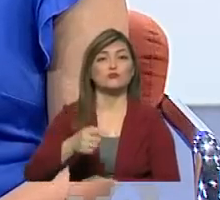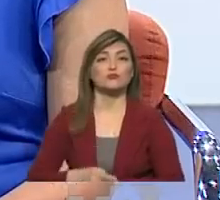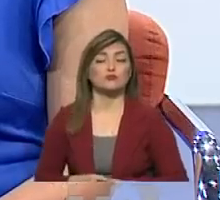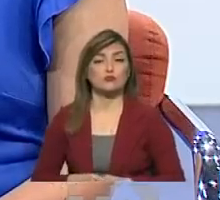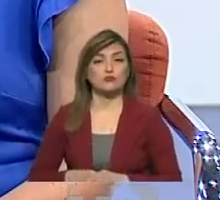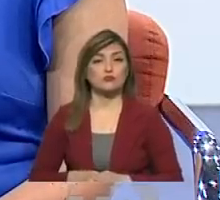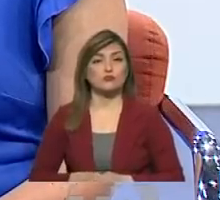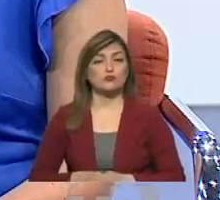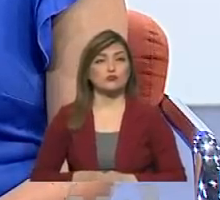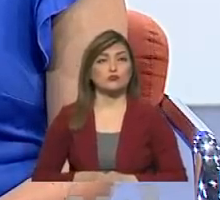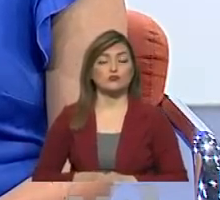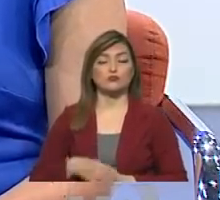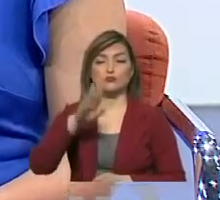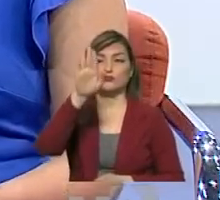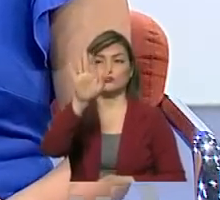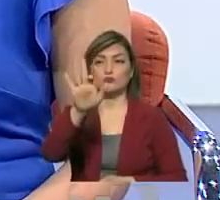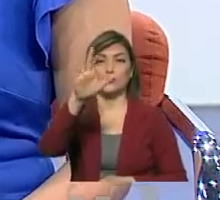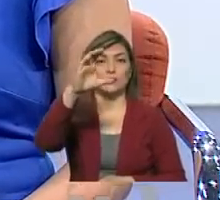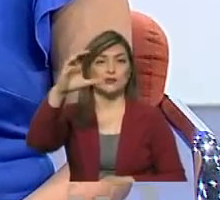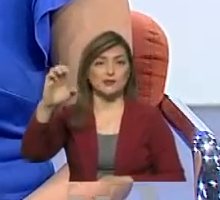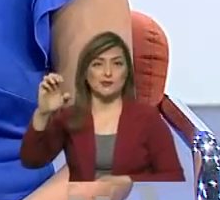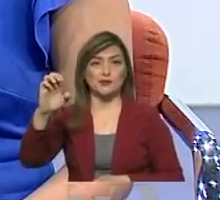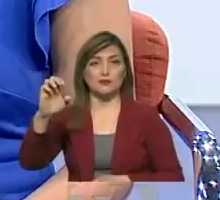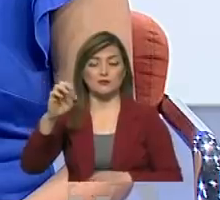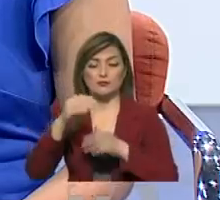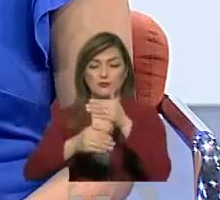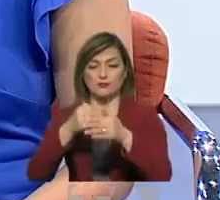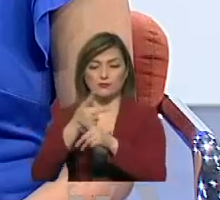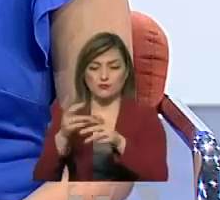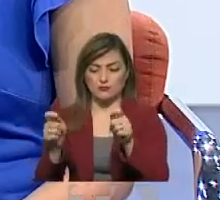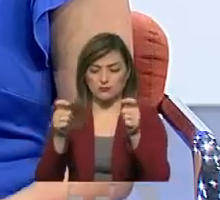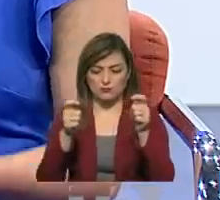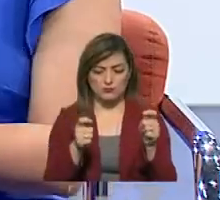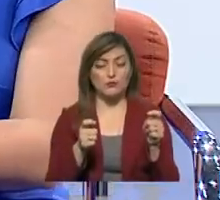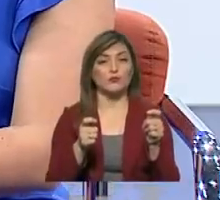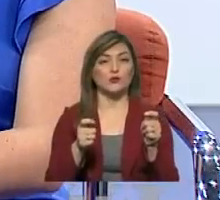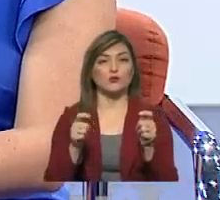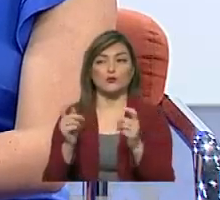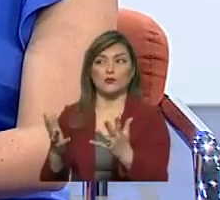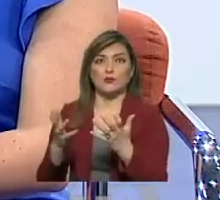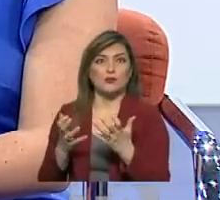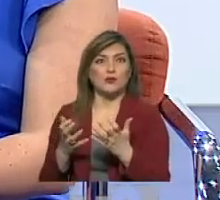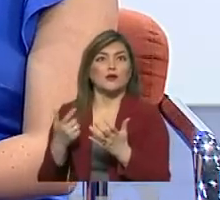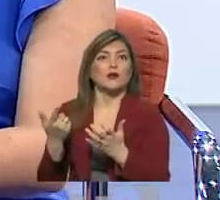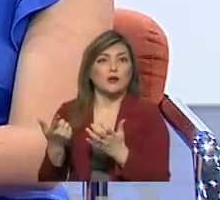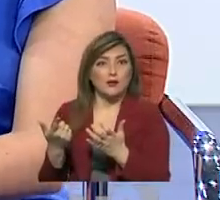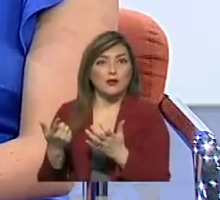es que el contencioso electoral conozca cómo se dio el proceso. ¿Ustedes qué esperarían de esta